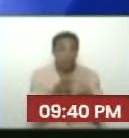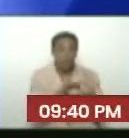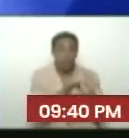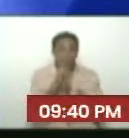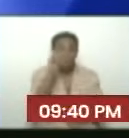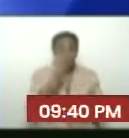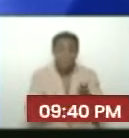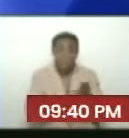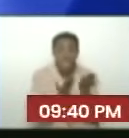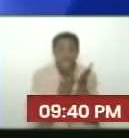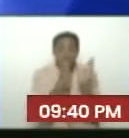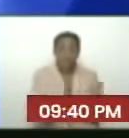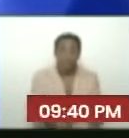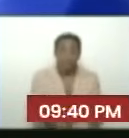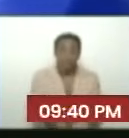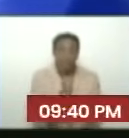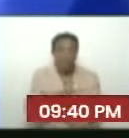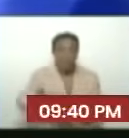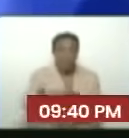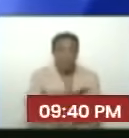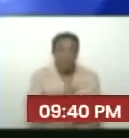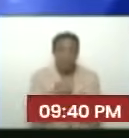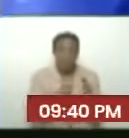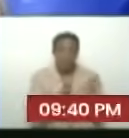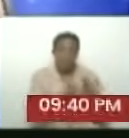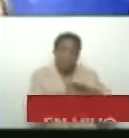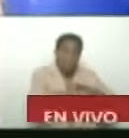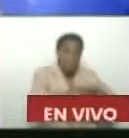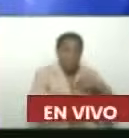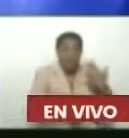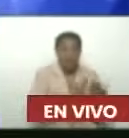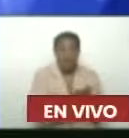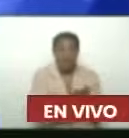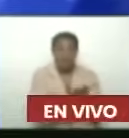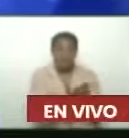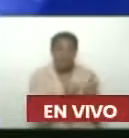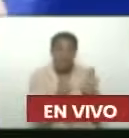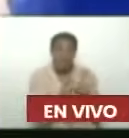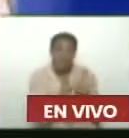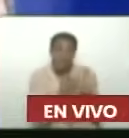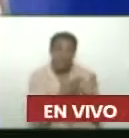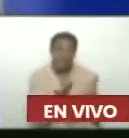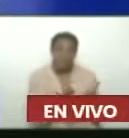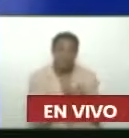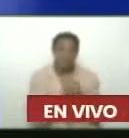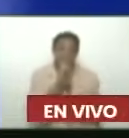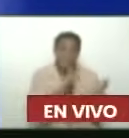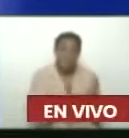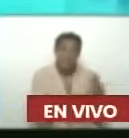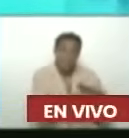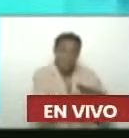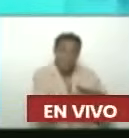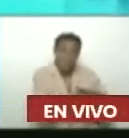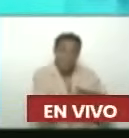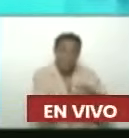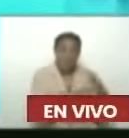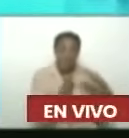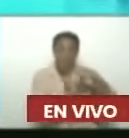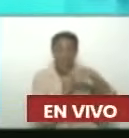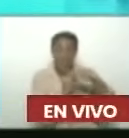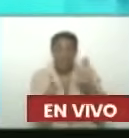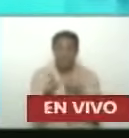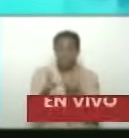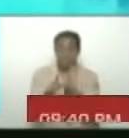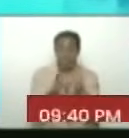1.000 estudiantes. Entre los niveles inicial, primario y secundario. Mil bueno, estudiantes. Inicial, primaria